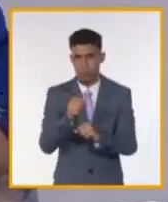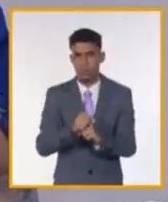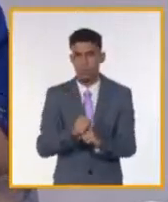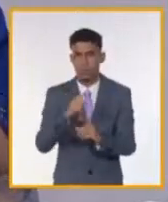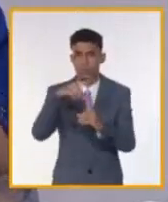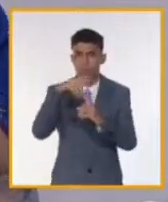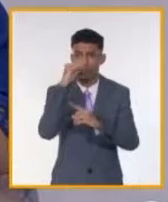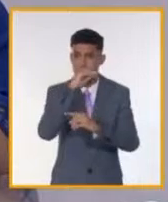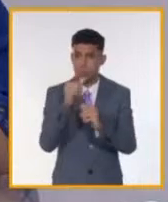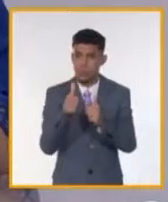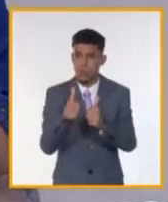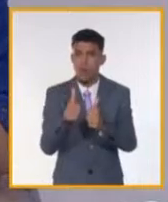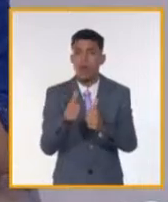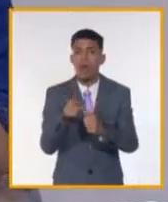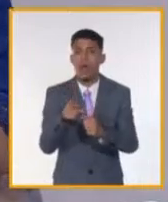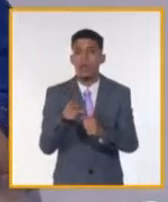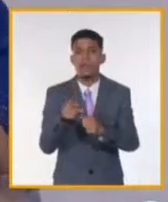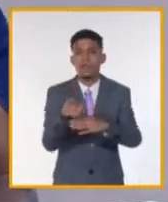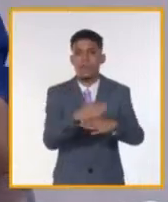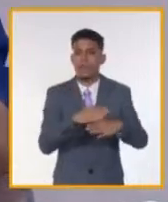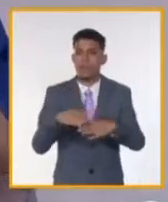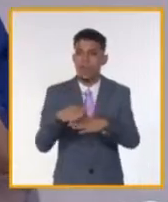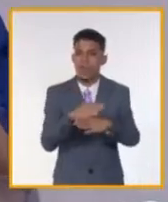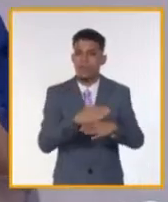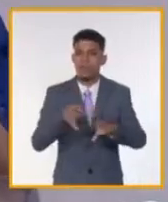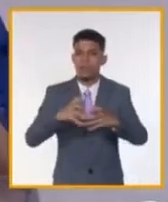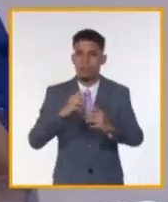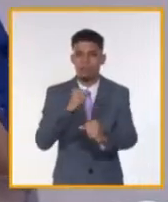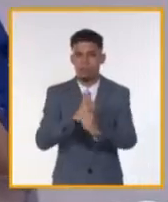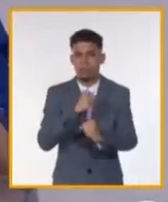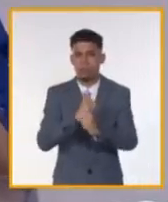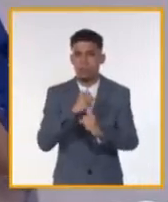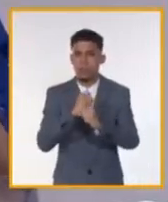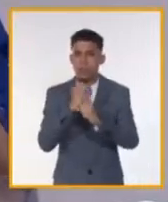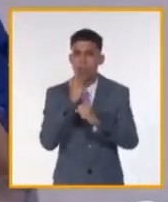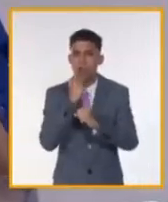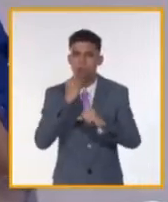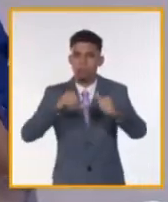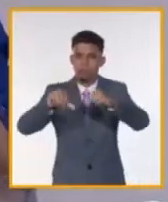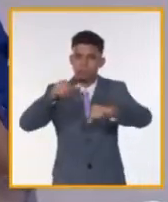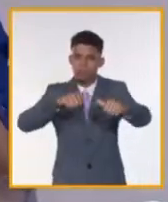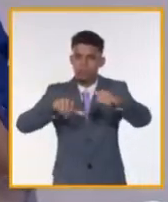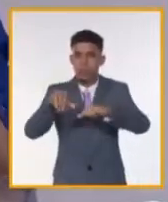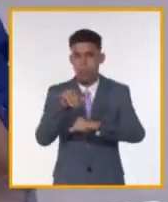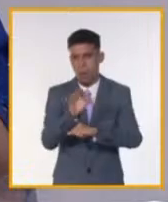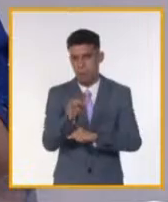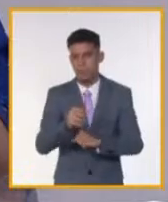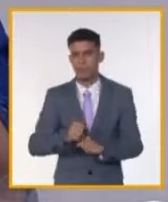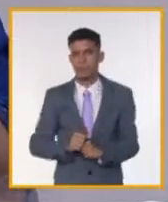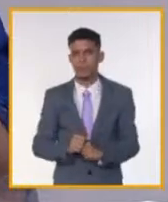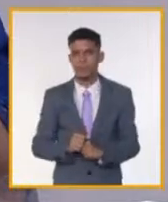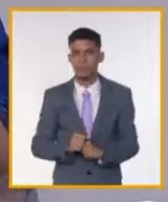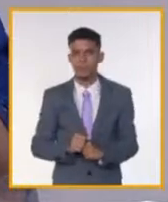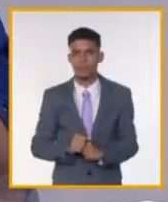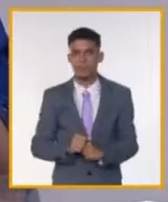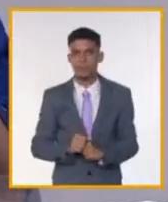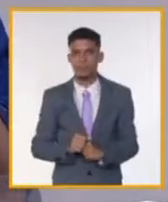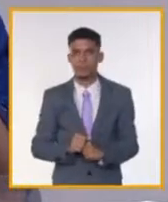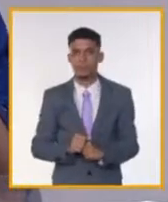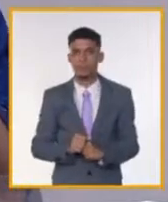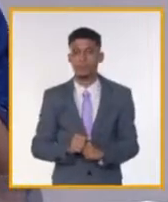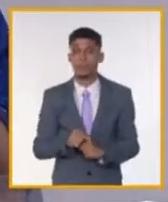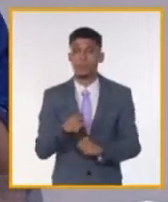ICP, asociación atómica, microscopía electrónica, con la tecnología Raman, caracteriza los materiales y